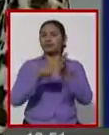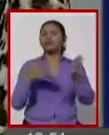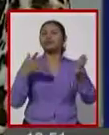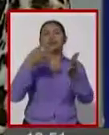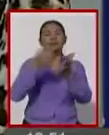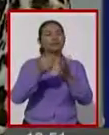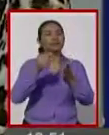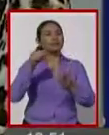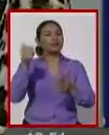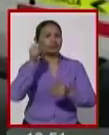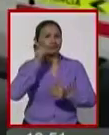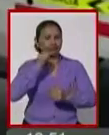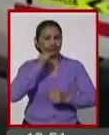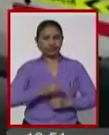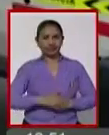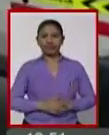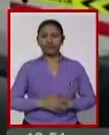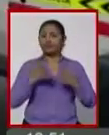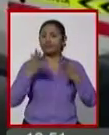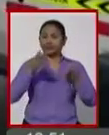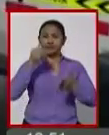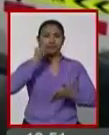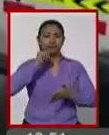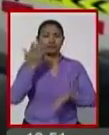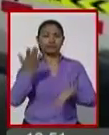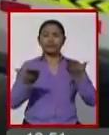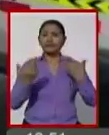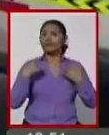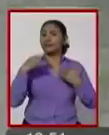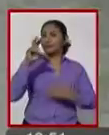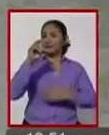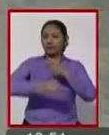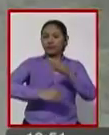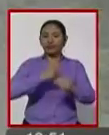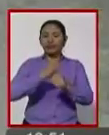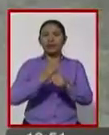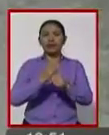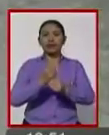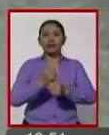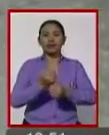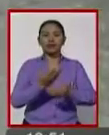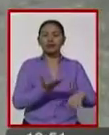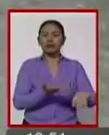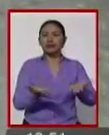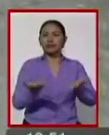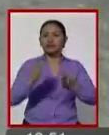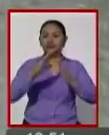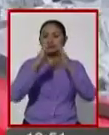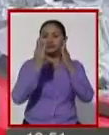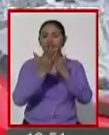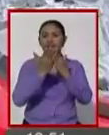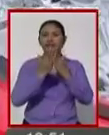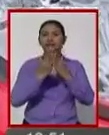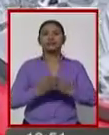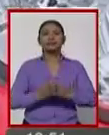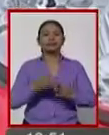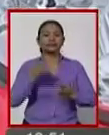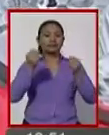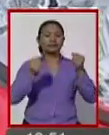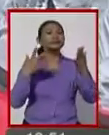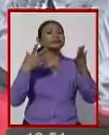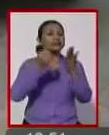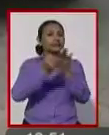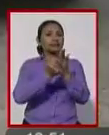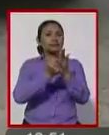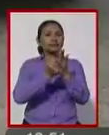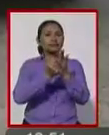una mujer. Así quedó esta mujer de aproximadamente 30 años que llevaba a su hijo al colegio. Este vehículo la atropelló y